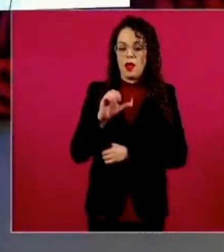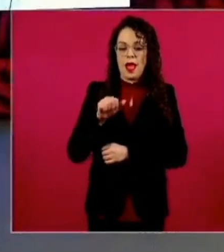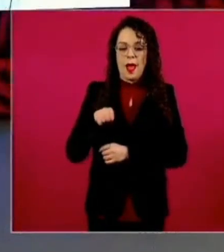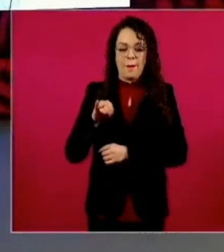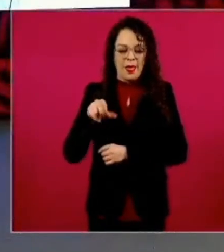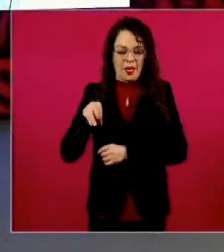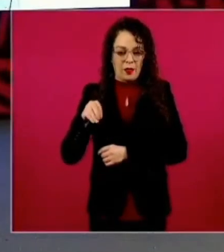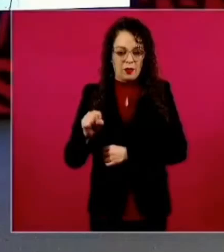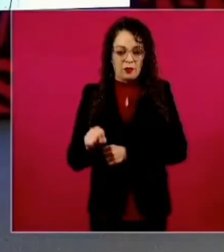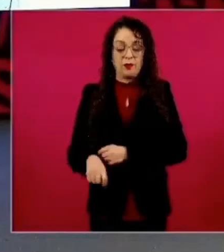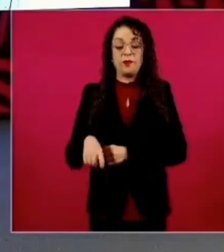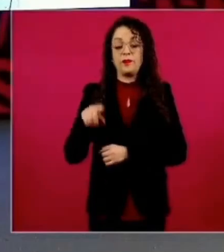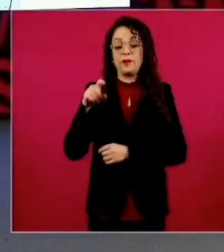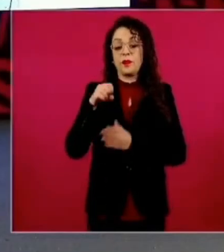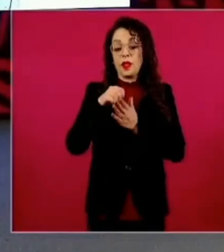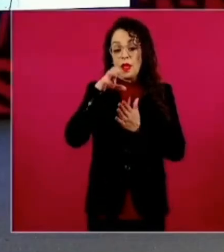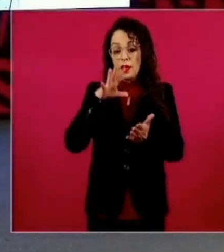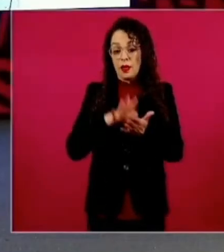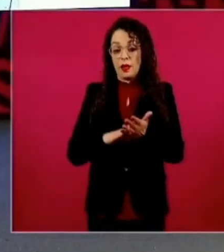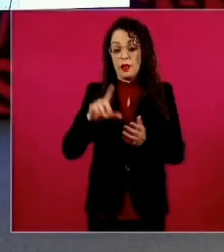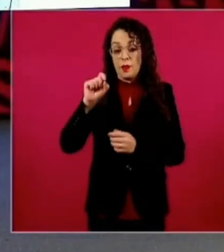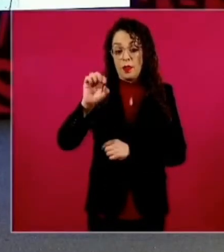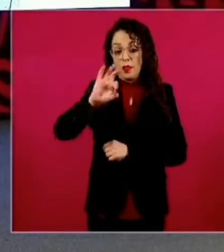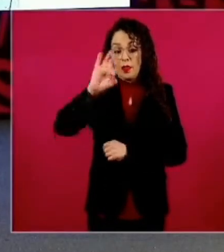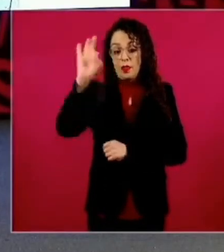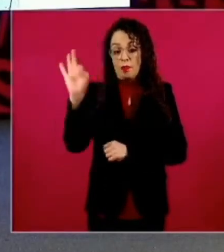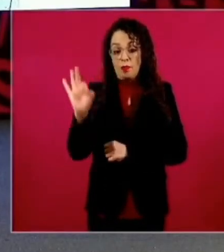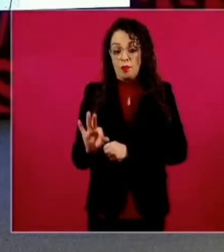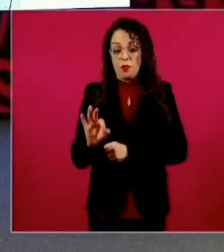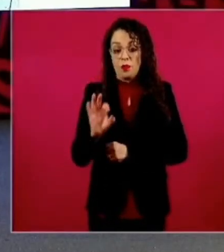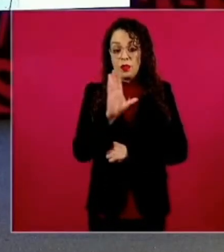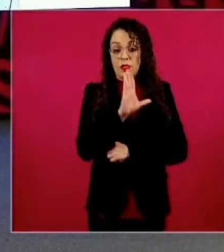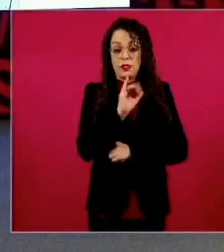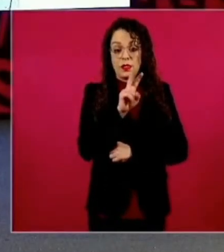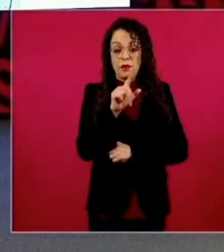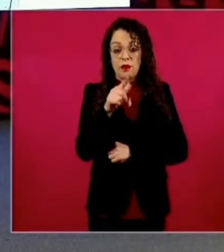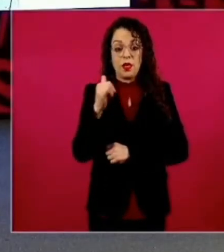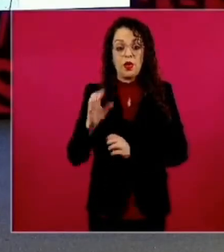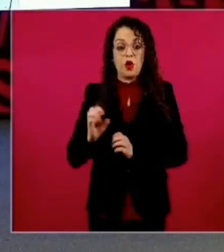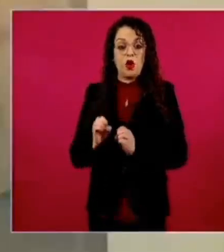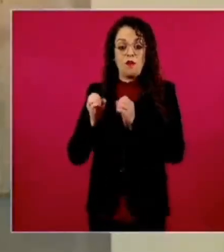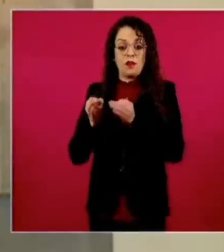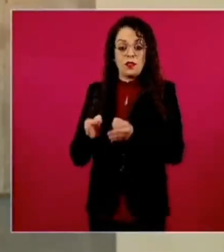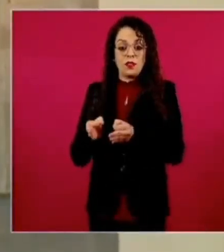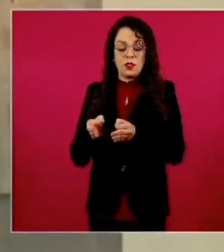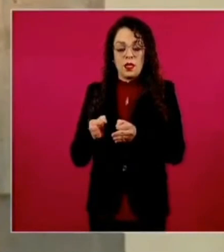20% de los registros civil y oficinas de recaudación.